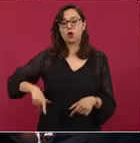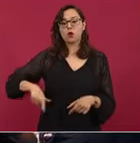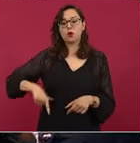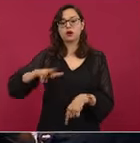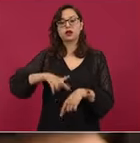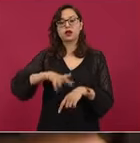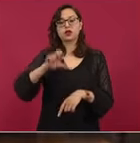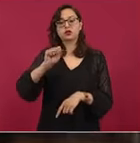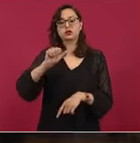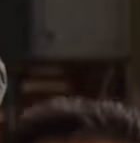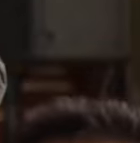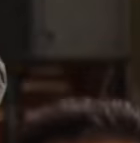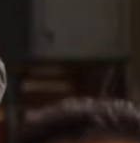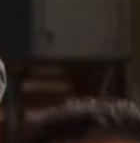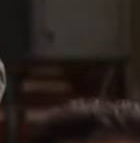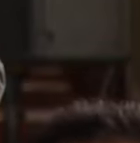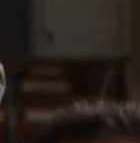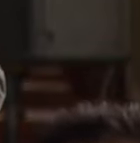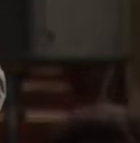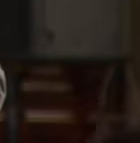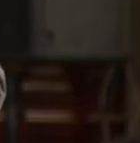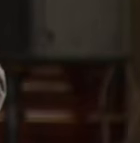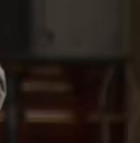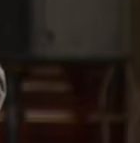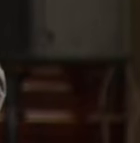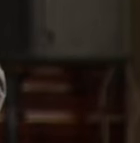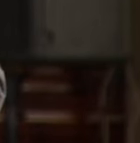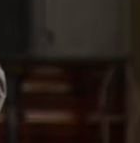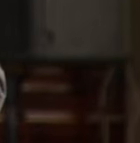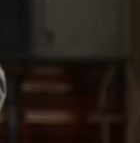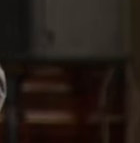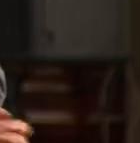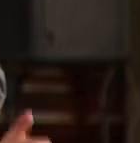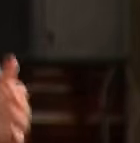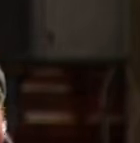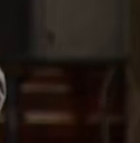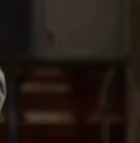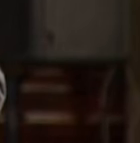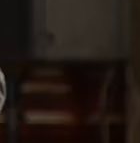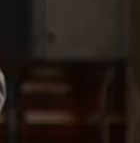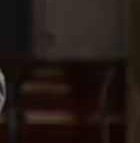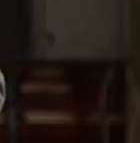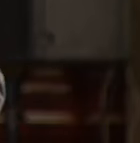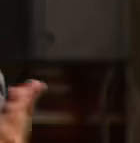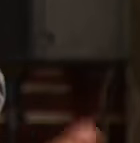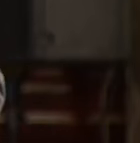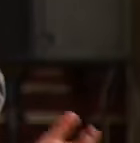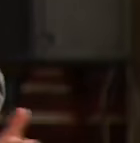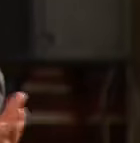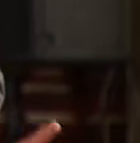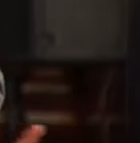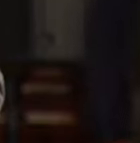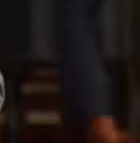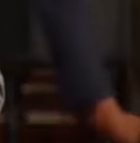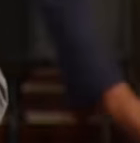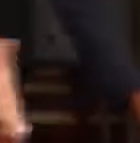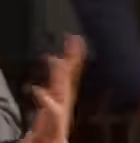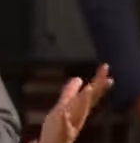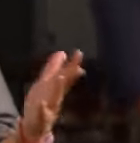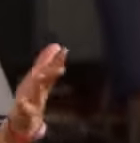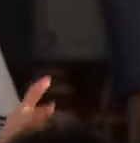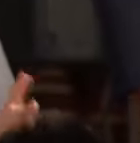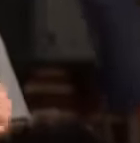un convenio, un acuerdo con la Comisión Nacional del Agua, en el cual se prestaría agua proveniente de Veracruz, del río Pánuco,